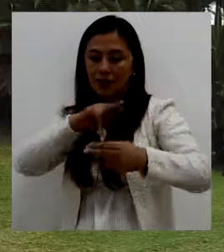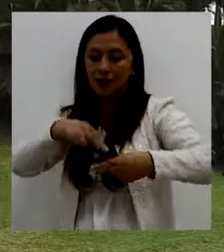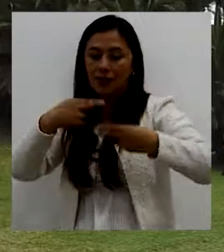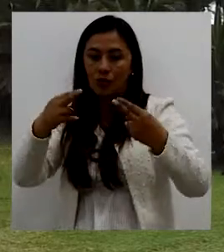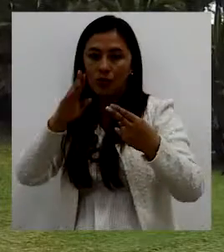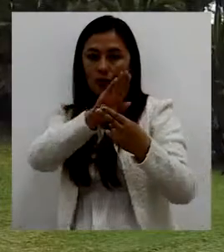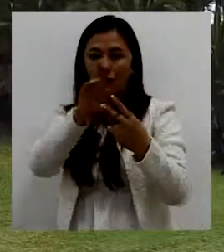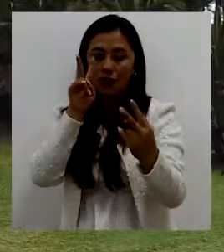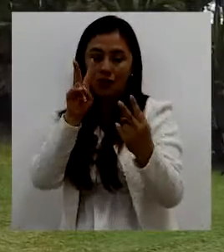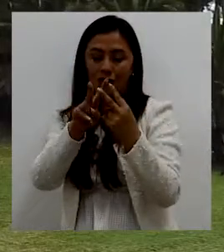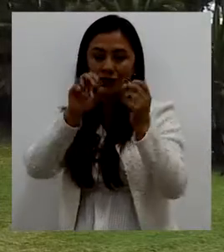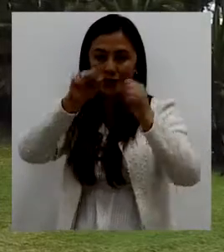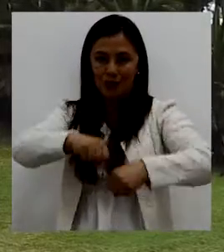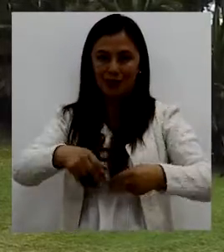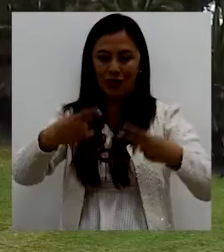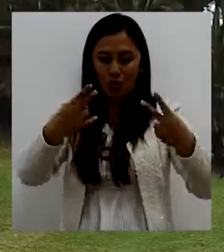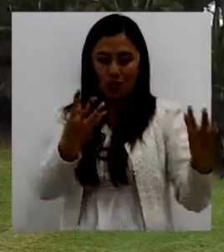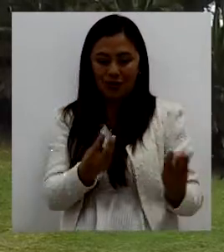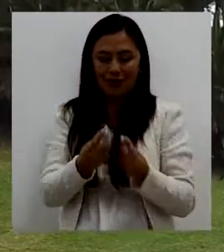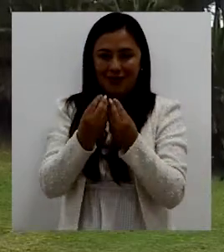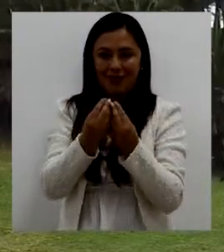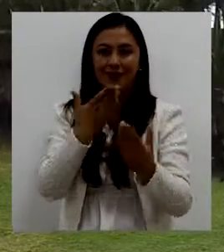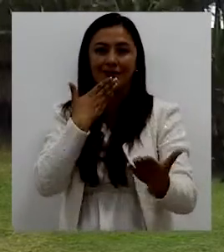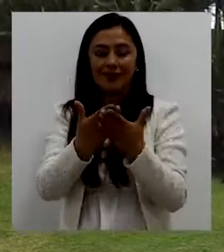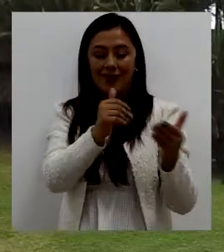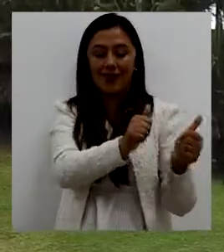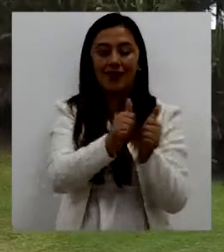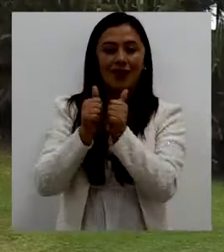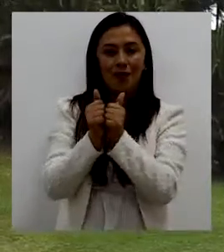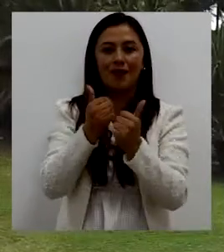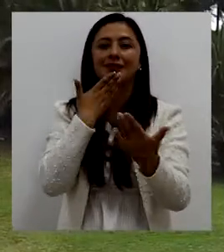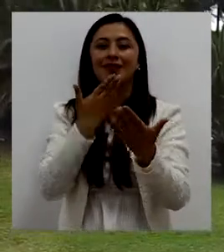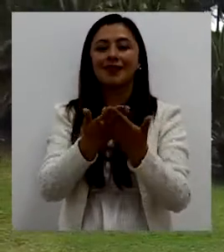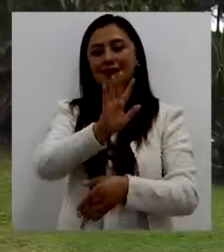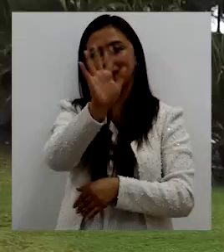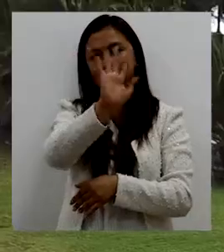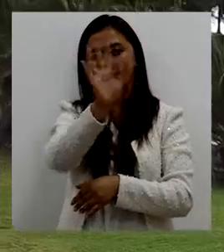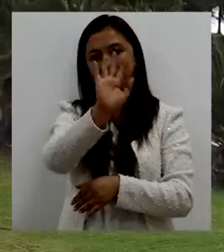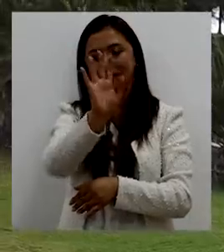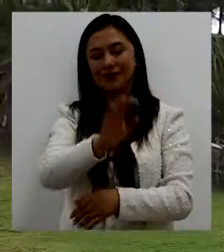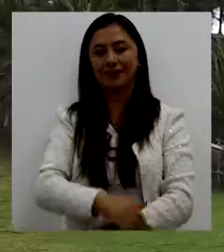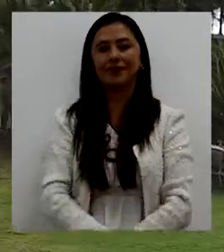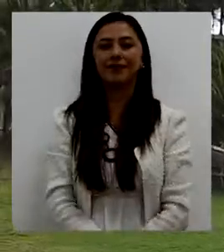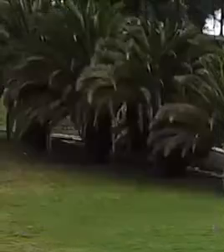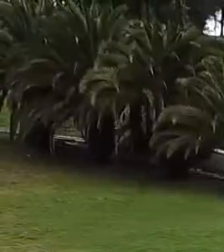Municipal Tunja en Equipo. Gracias por acompañarnos. Feliz fin de semana.